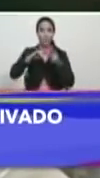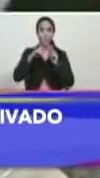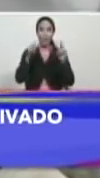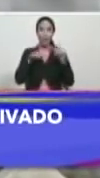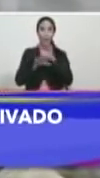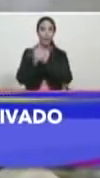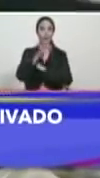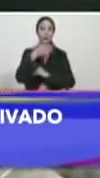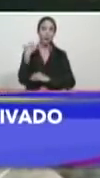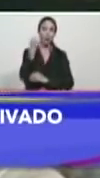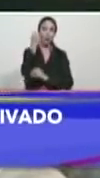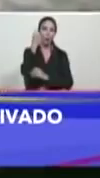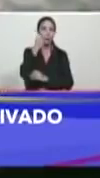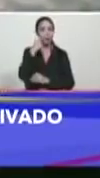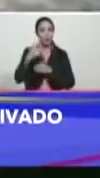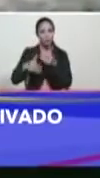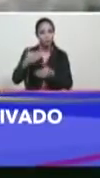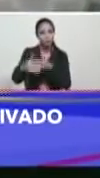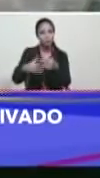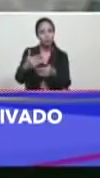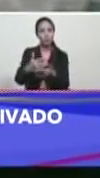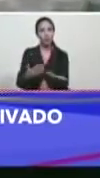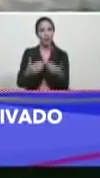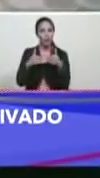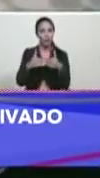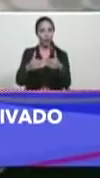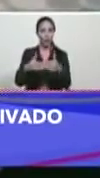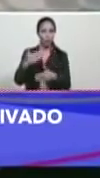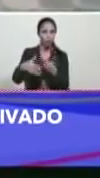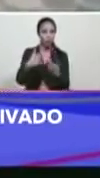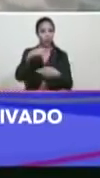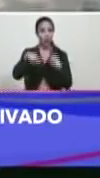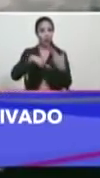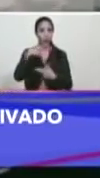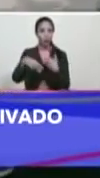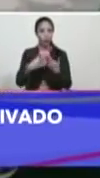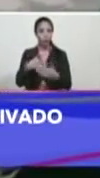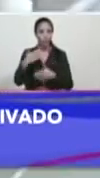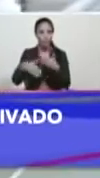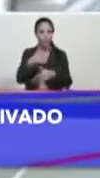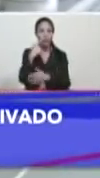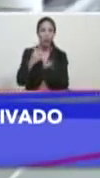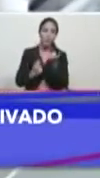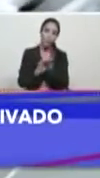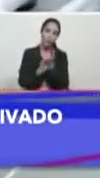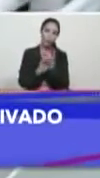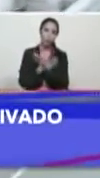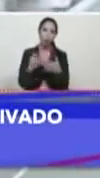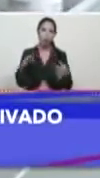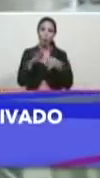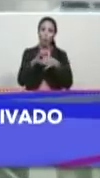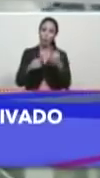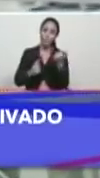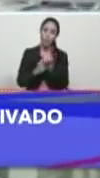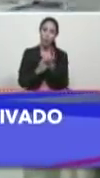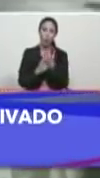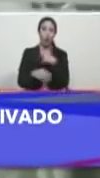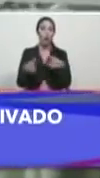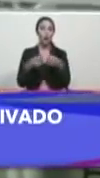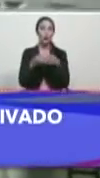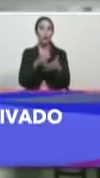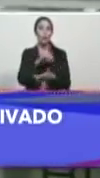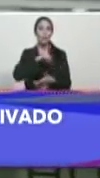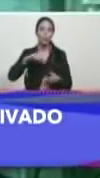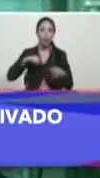nación, garantizando la continuidad del proceso revolucionario y el apoyo en conjunto del sector público-privado.